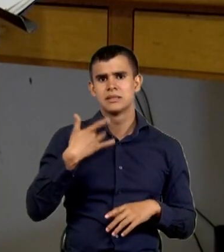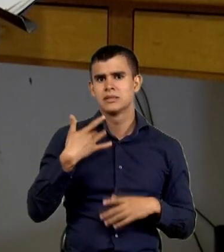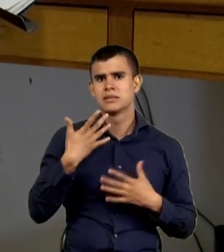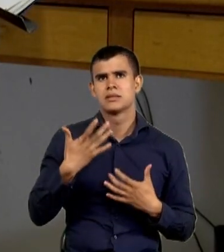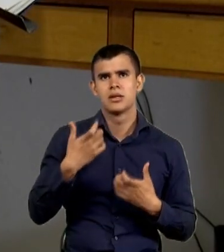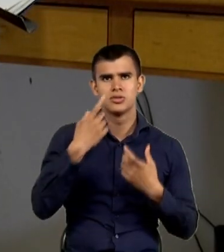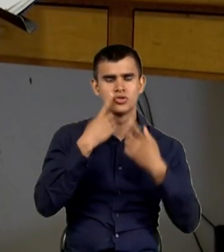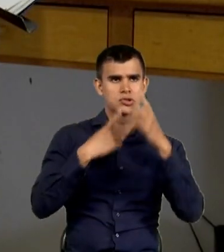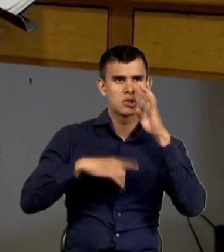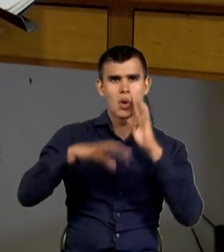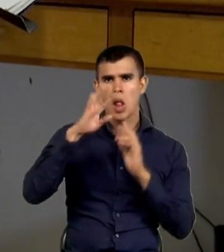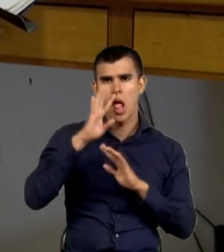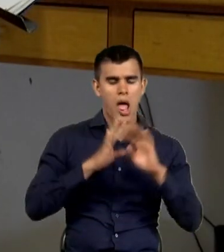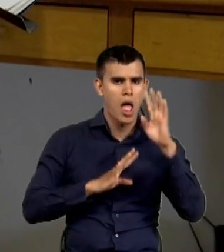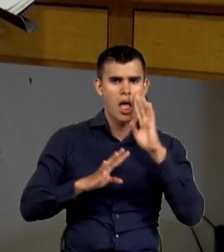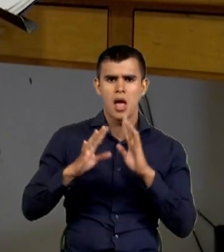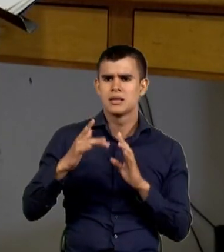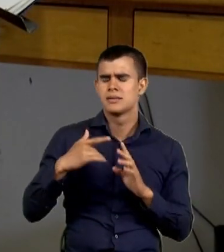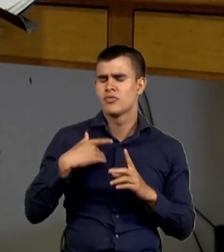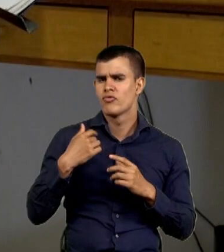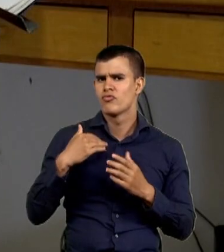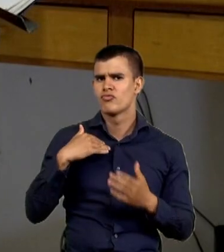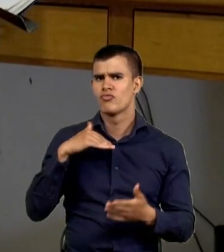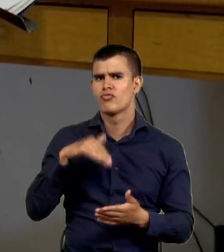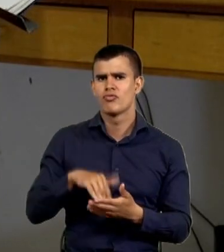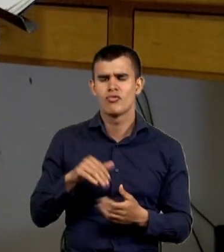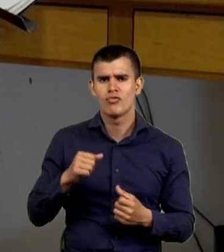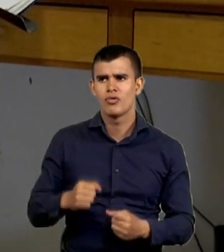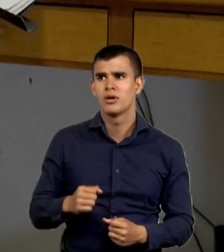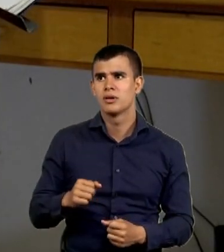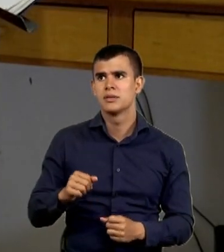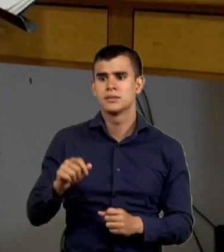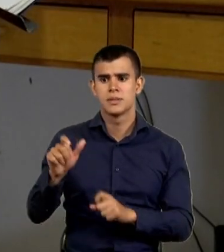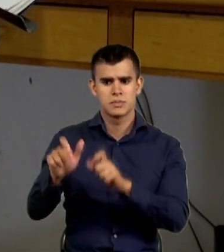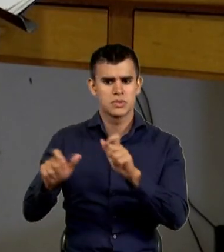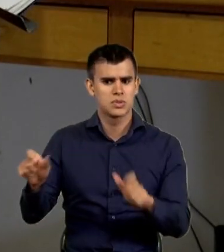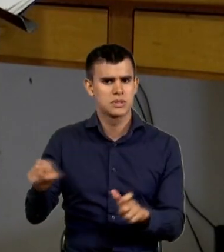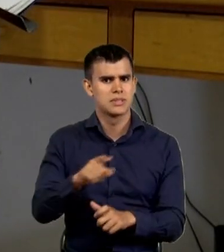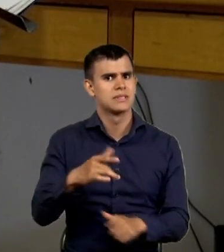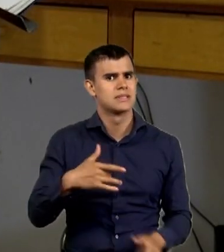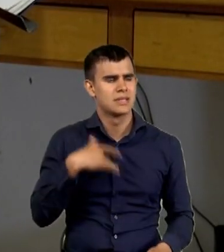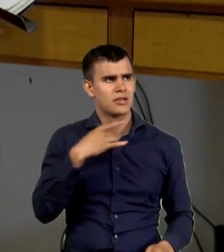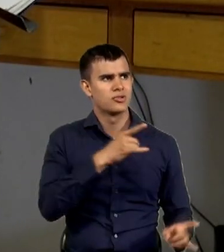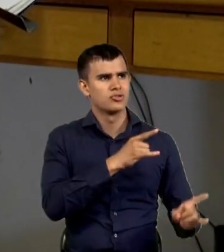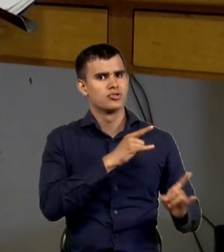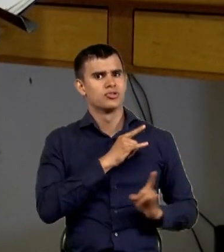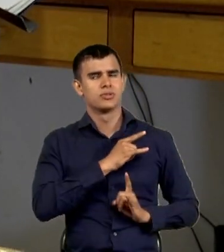siempre, a veces da ganas de llorar o sea,